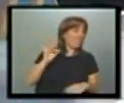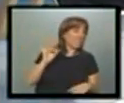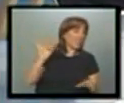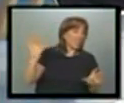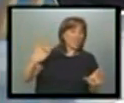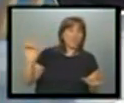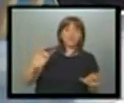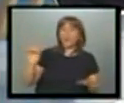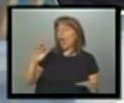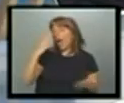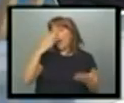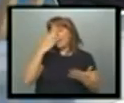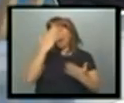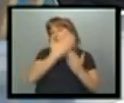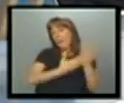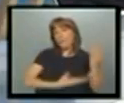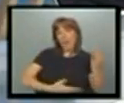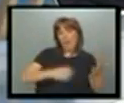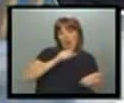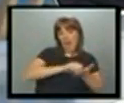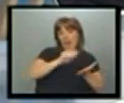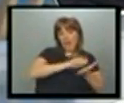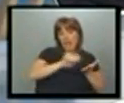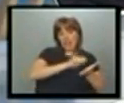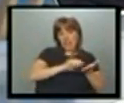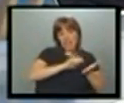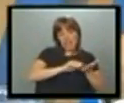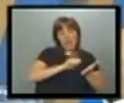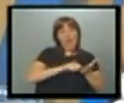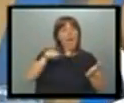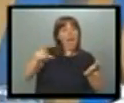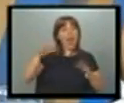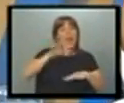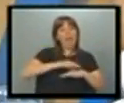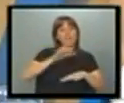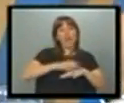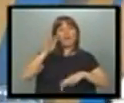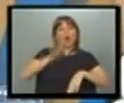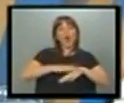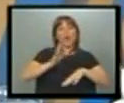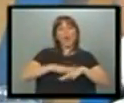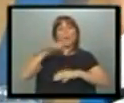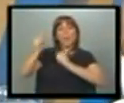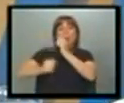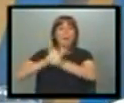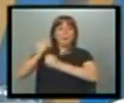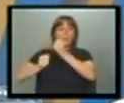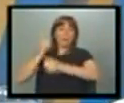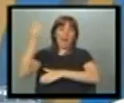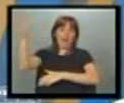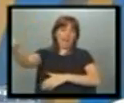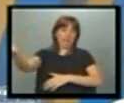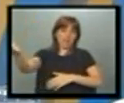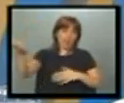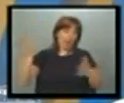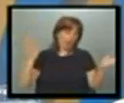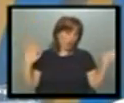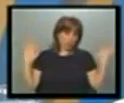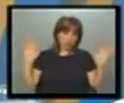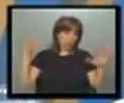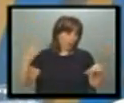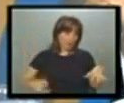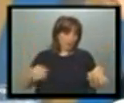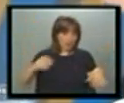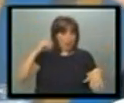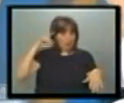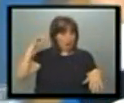un certificado de un psiquiatra que diga el hombre está mal y esto se lo generó muchos años de trabajo en un